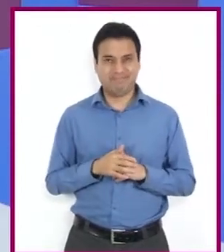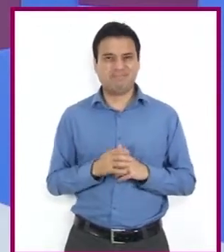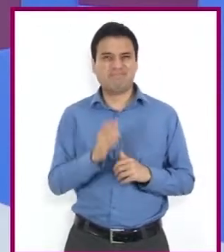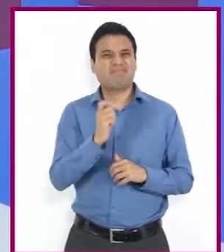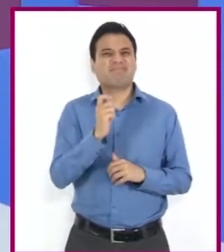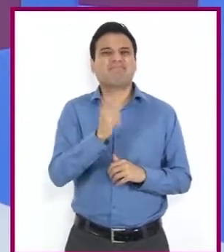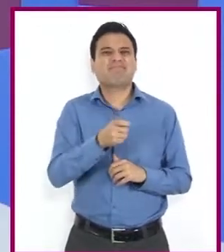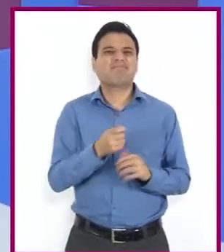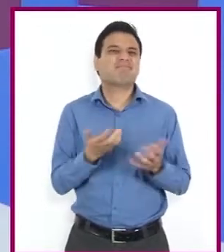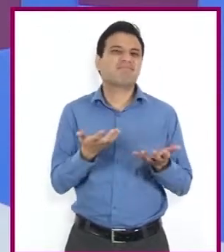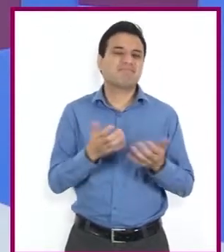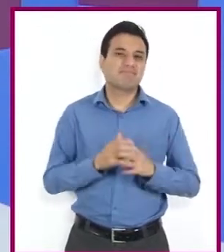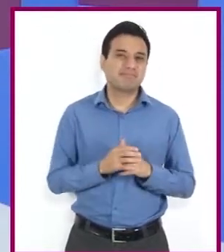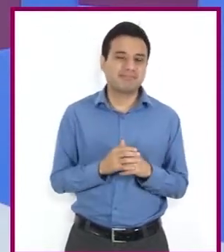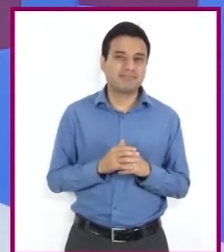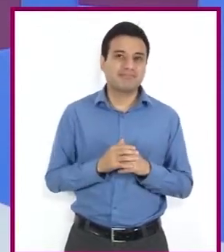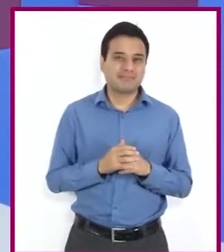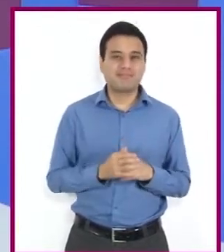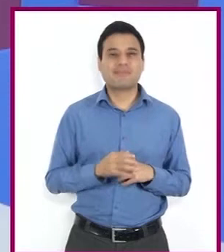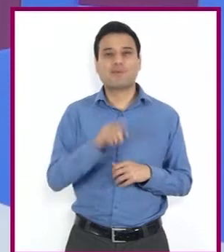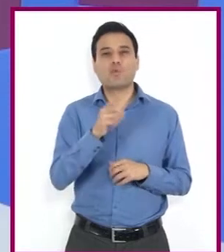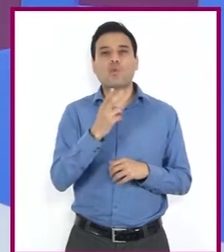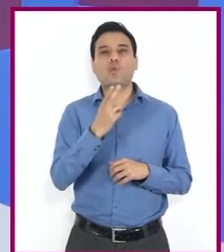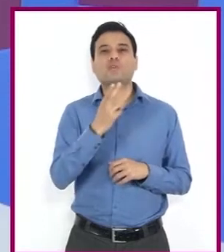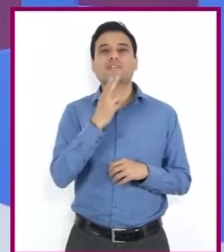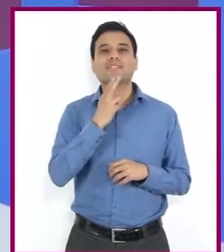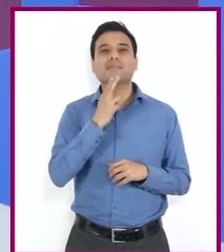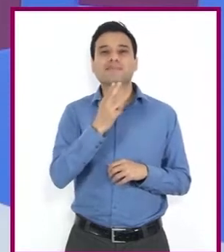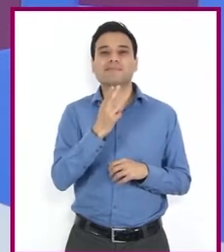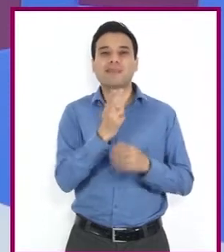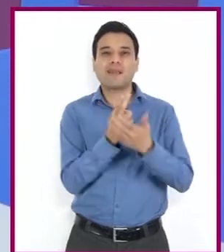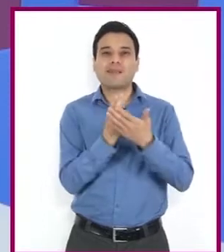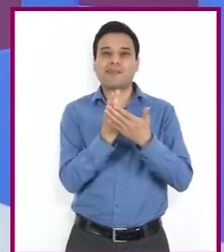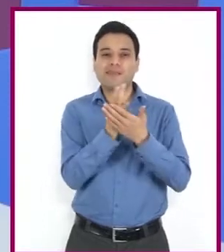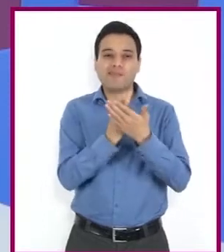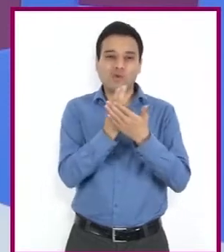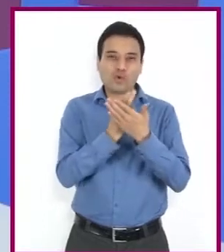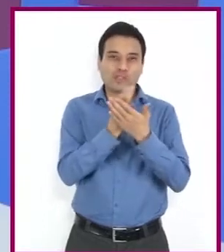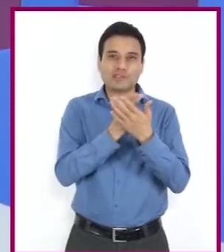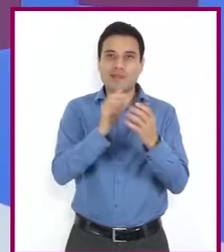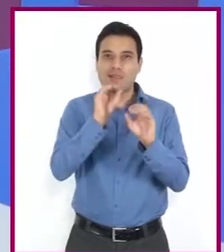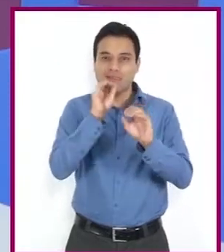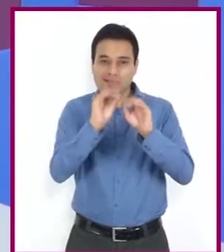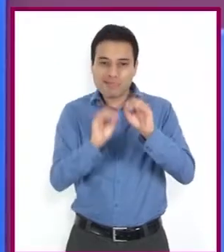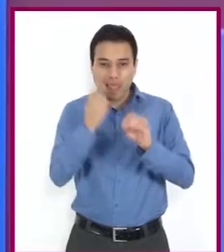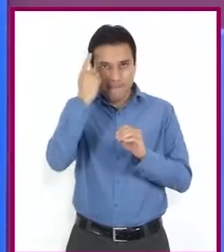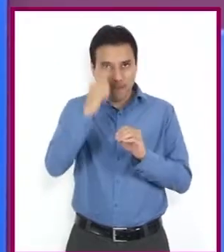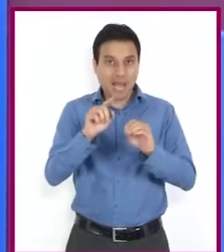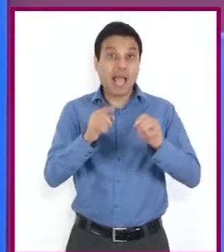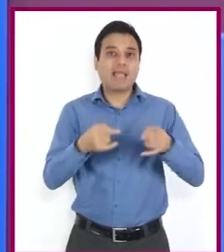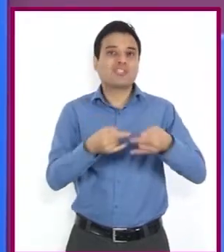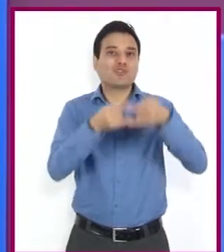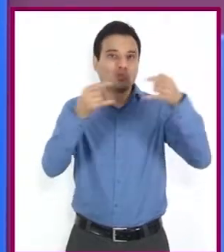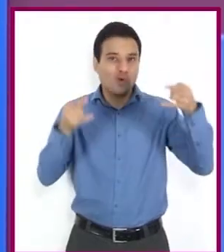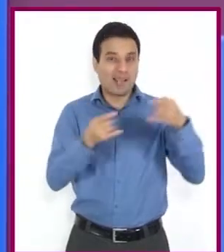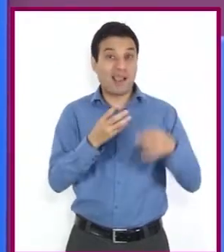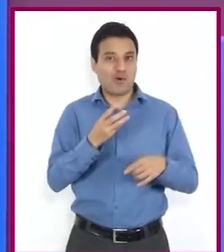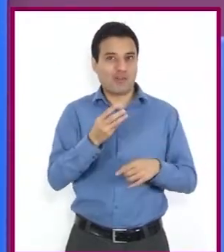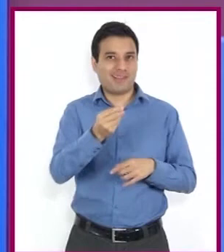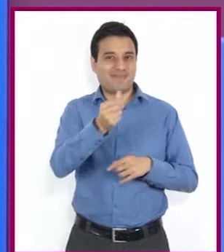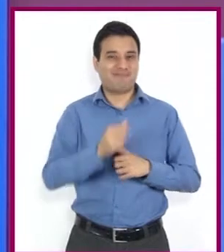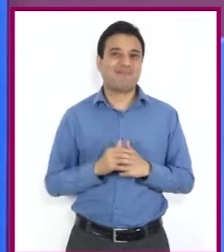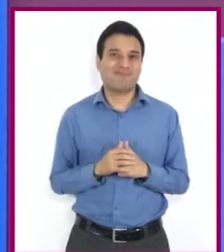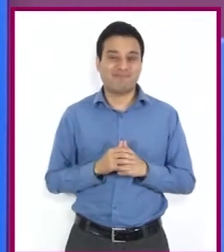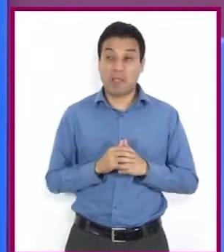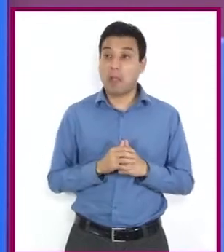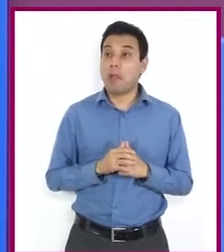a distinguir usos de recursos gráficos en historietas para contar una historia. ¡Qué bien! Eso